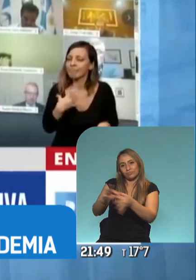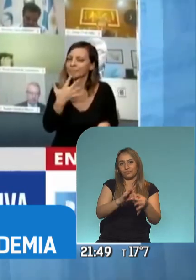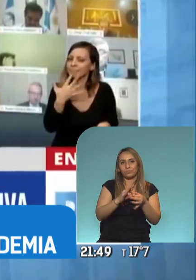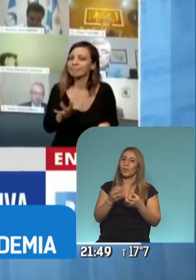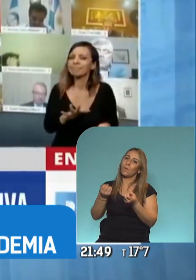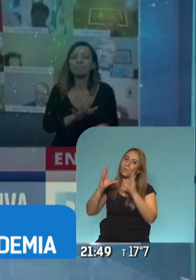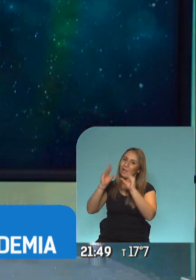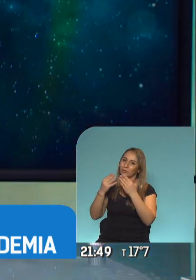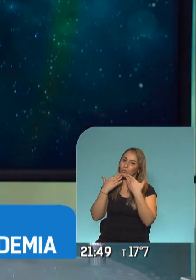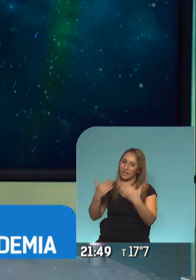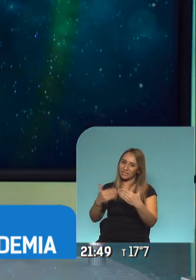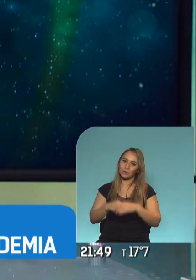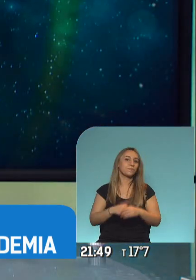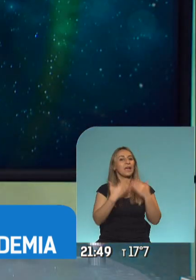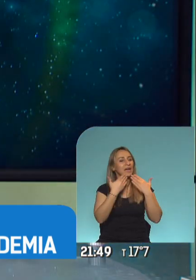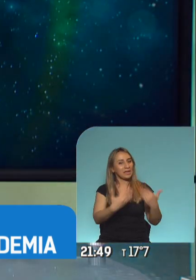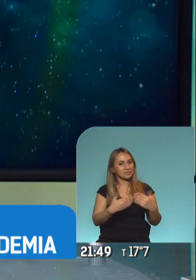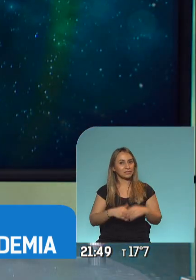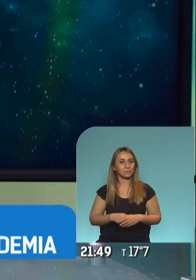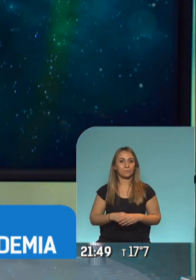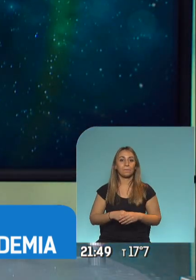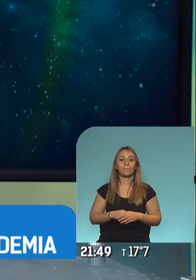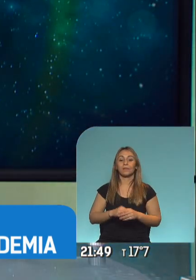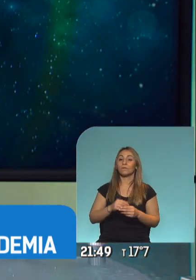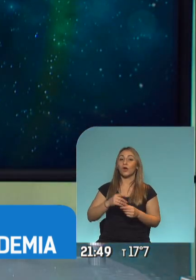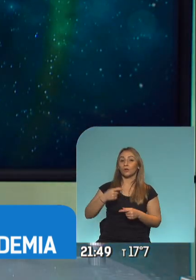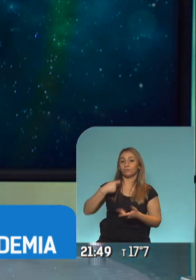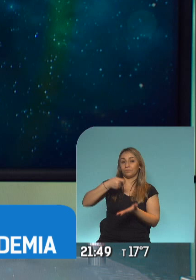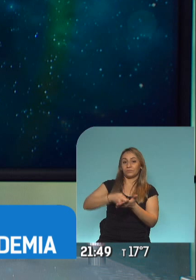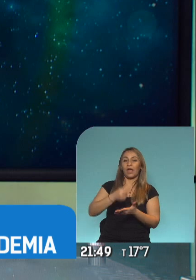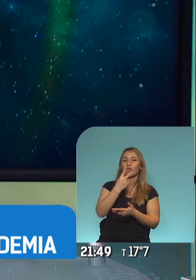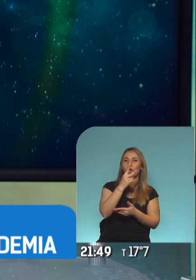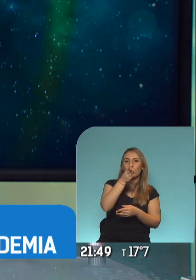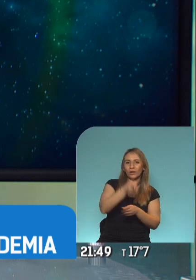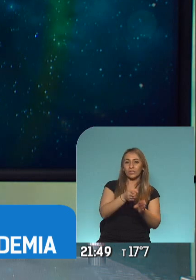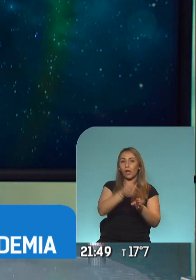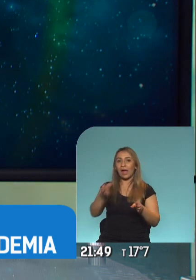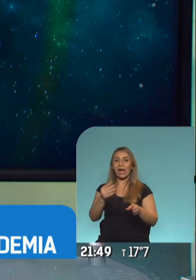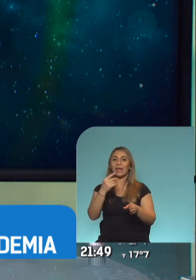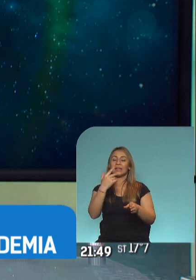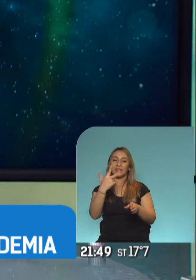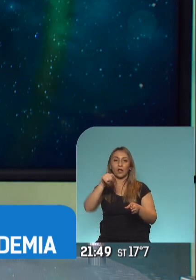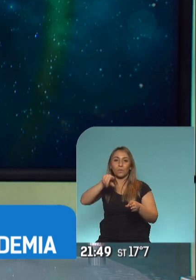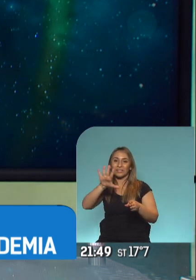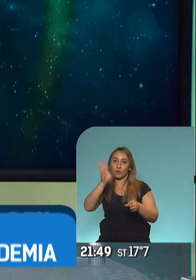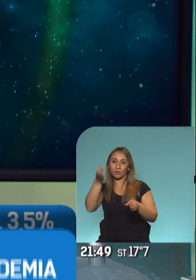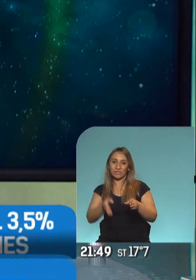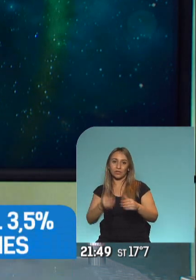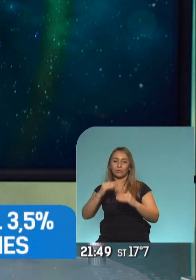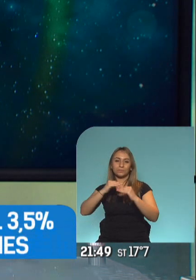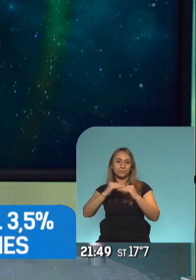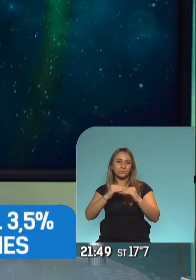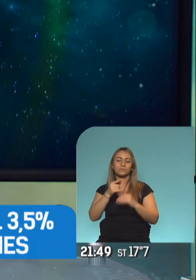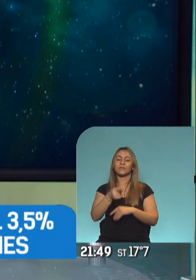noches. Gracias, La alícuota empieza en 2%, termina en 3,5%. El piso del